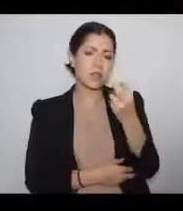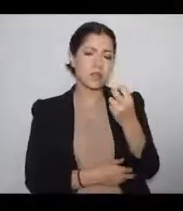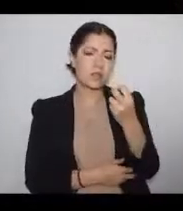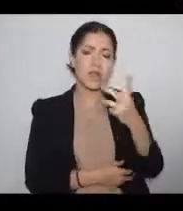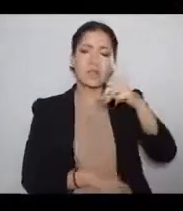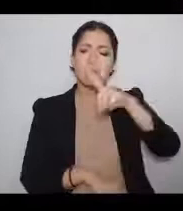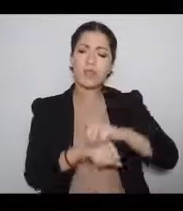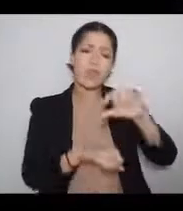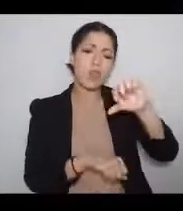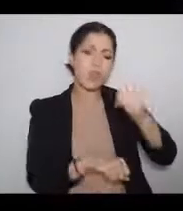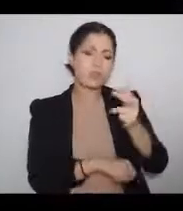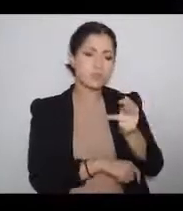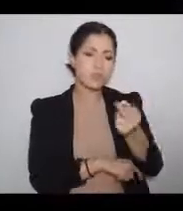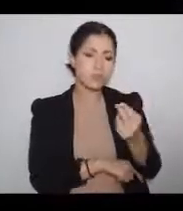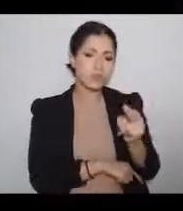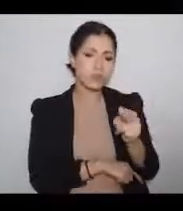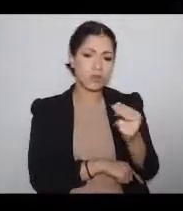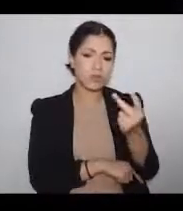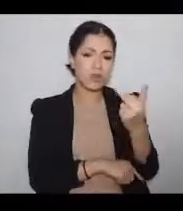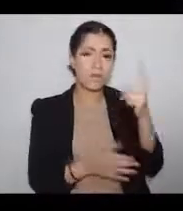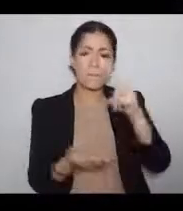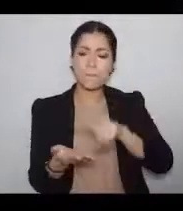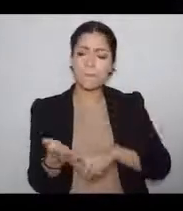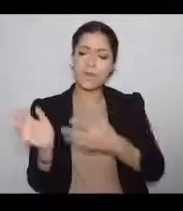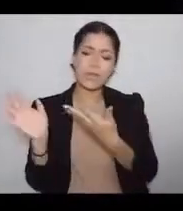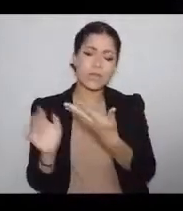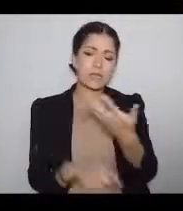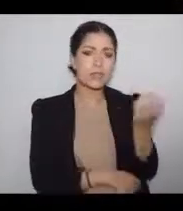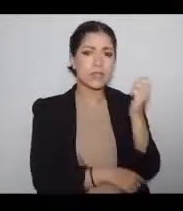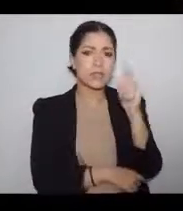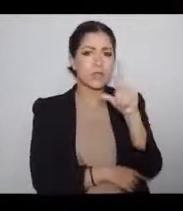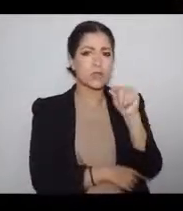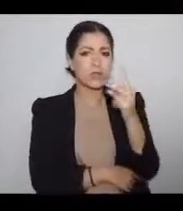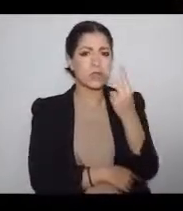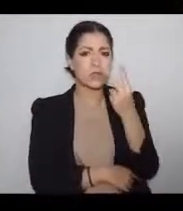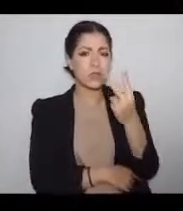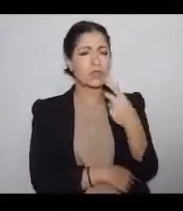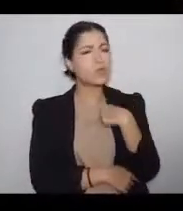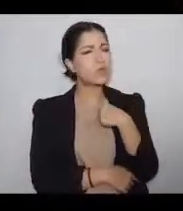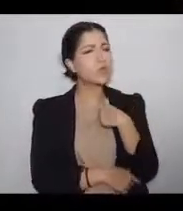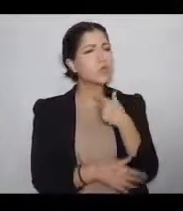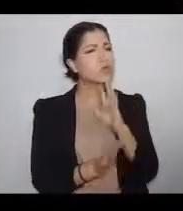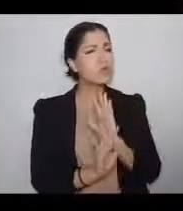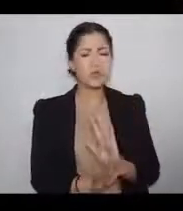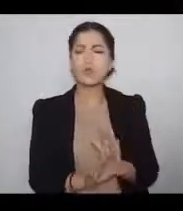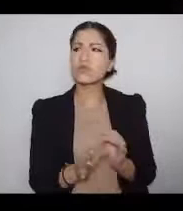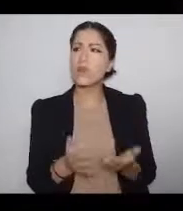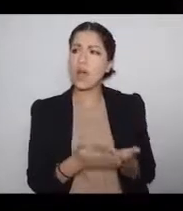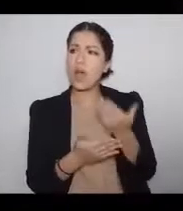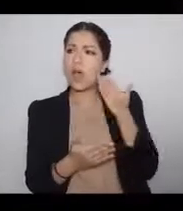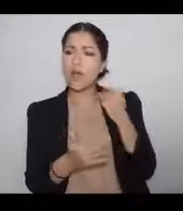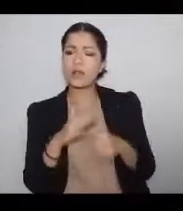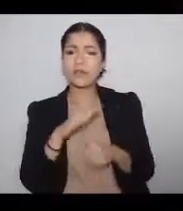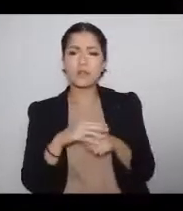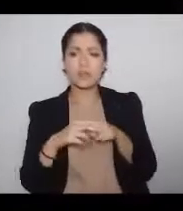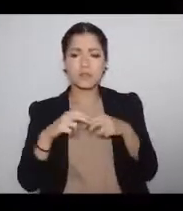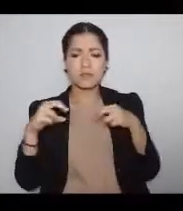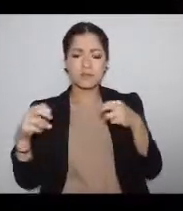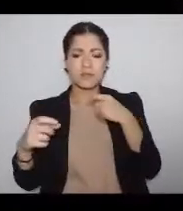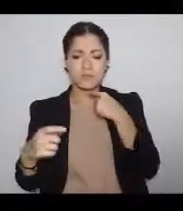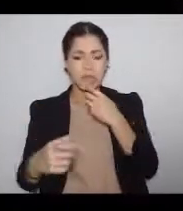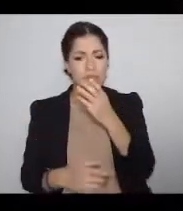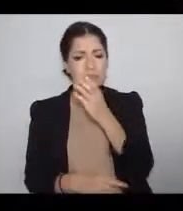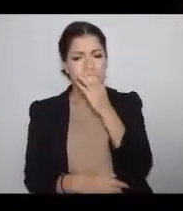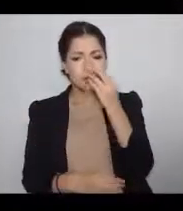11 de noviembre de 1572. Regresaba de una cena. Alcé la vista y vi un